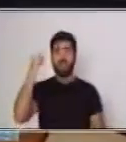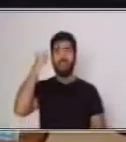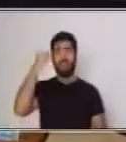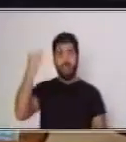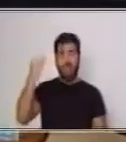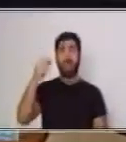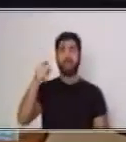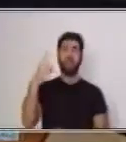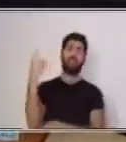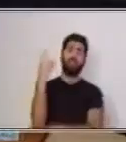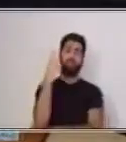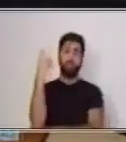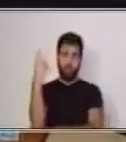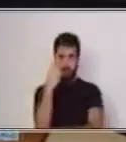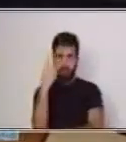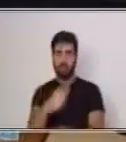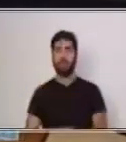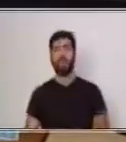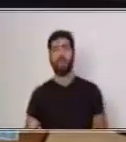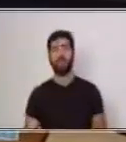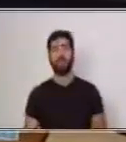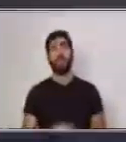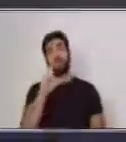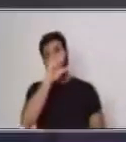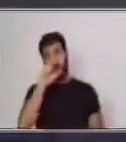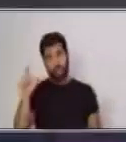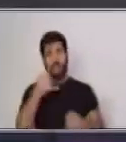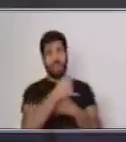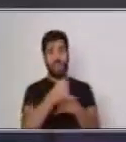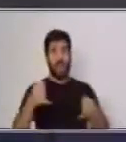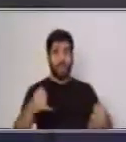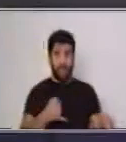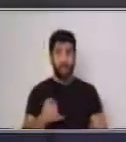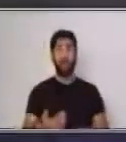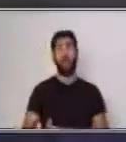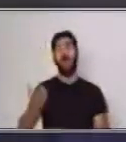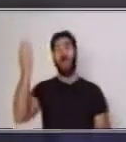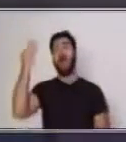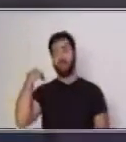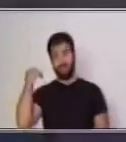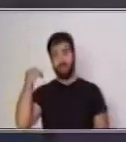principal. Los ingenieros de la Edad Media